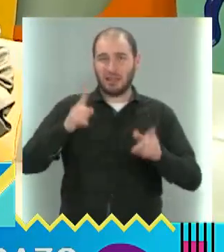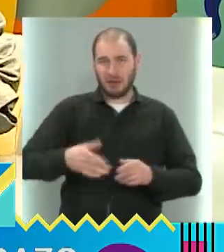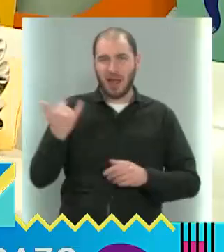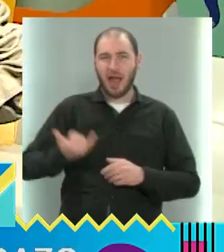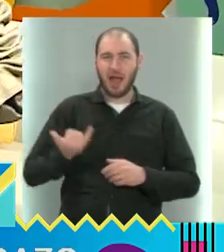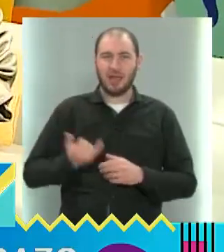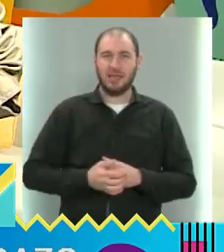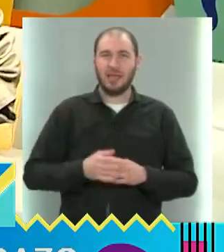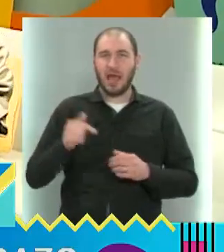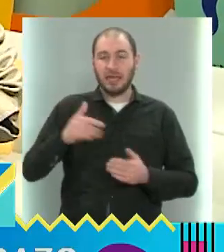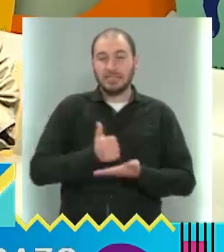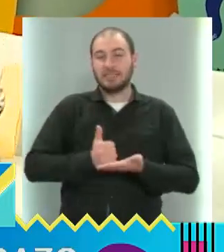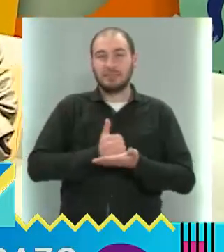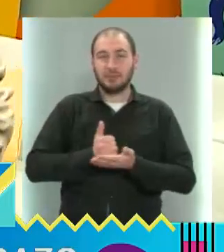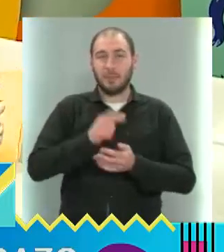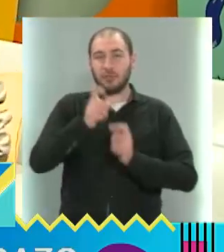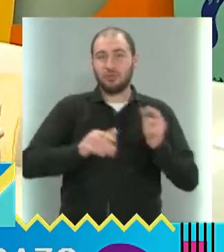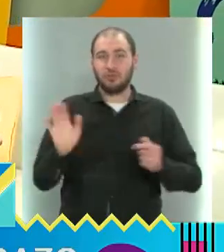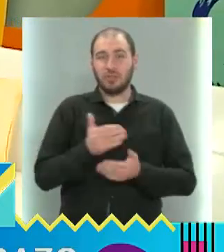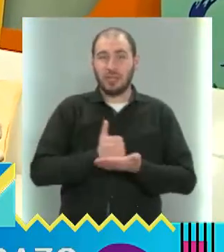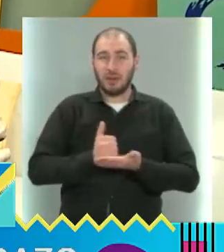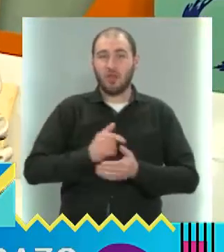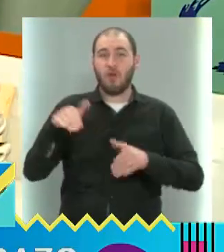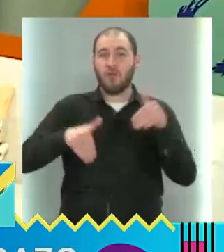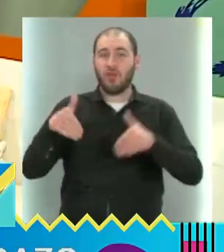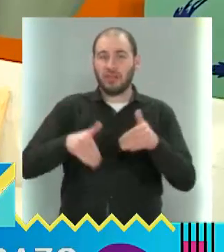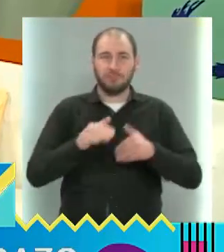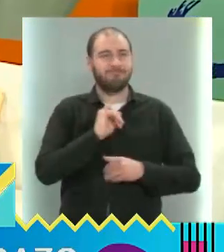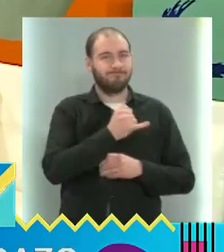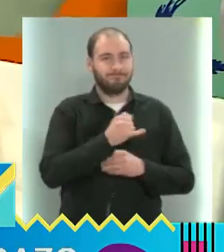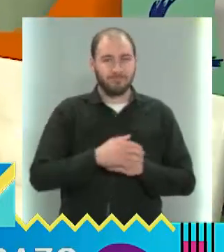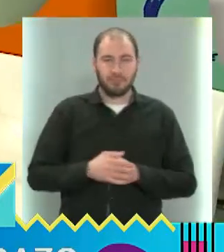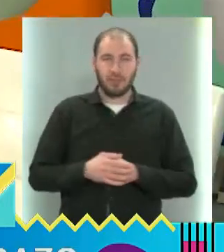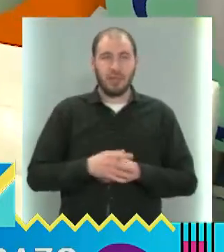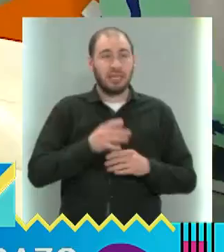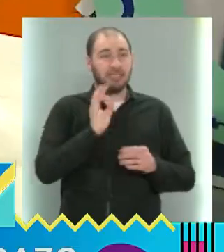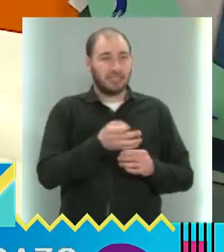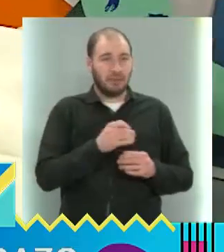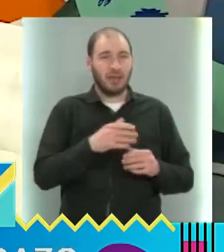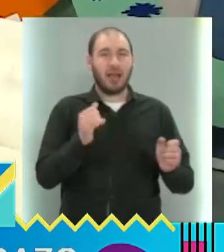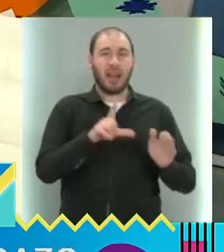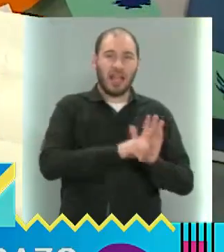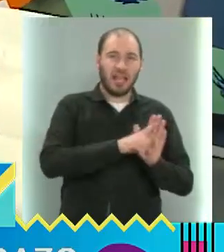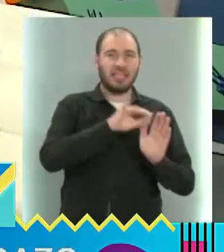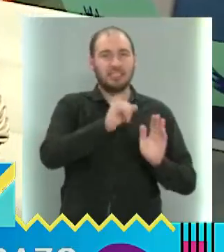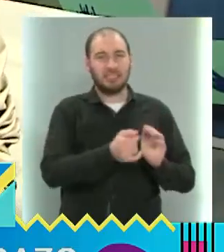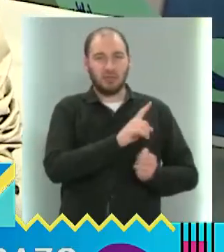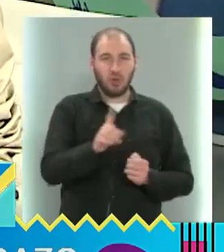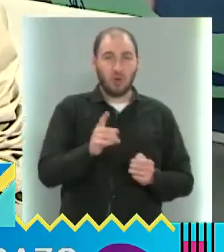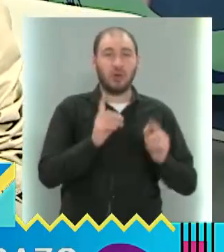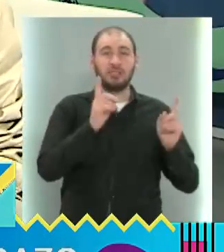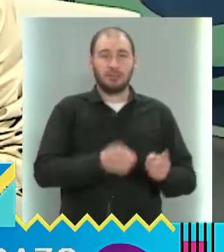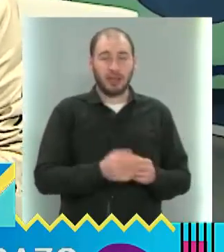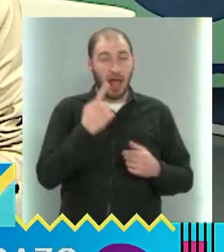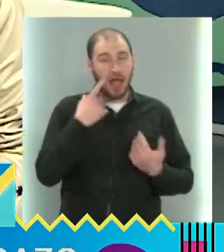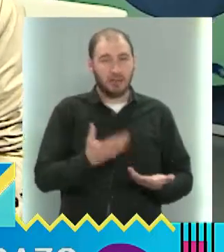presentes. Bueno, en vilo también la población esperando, ¿no?, la votación que se va a realizar. Saber si se va a legalizar o no se va a legalizar y por supuesto